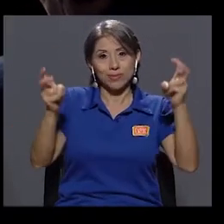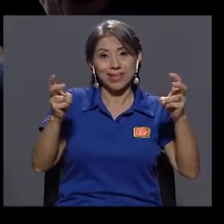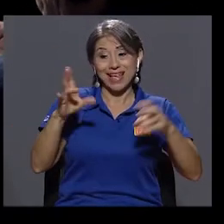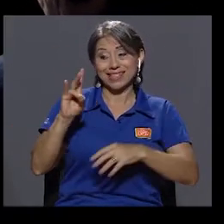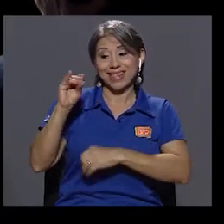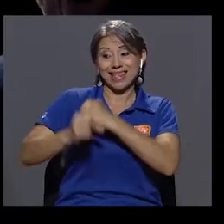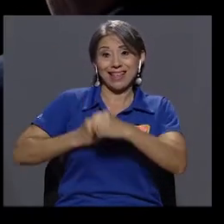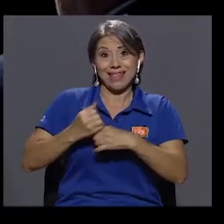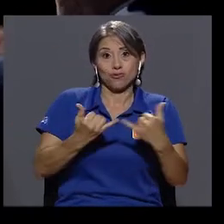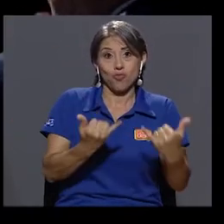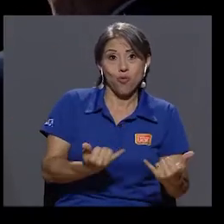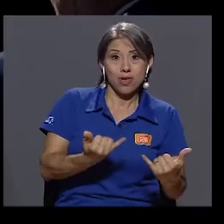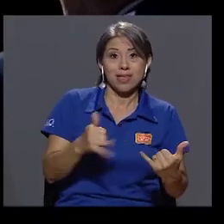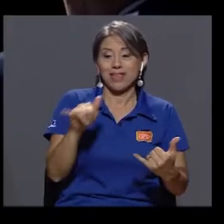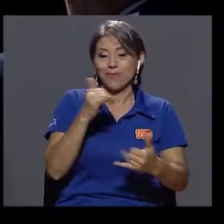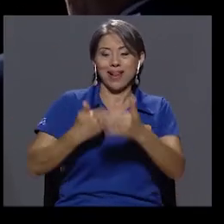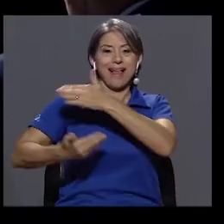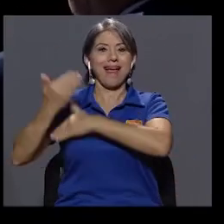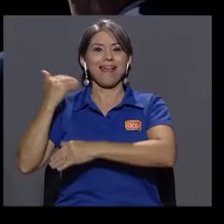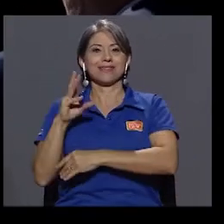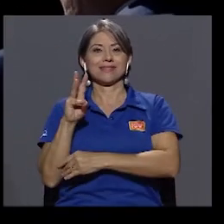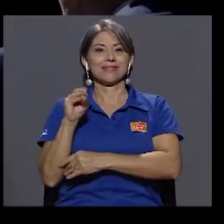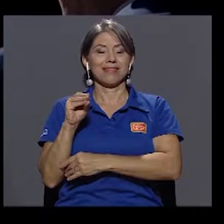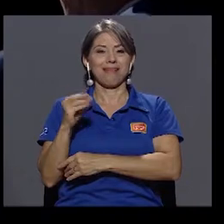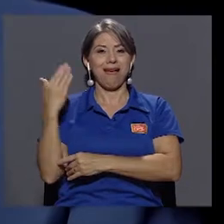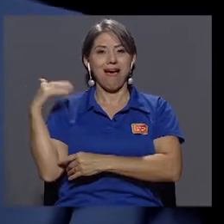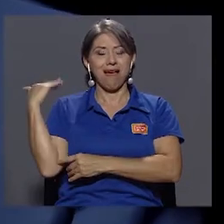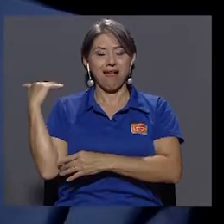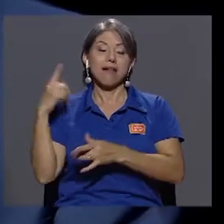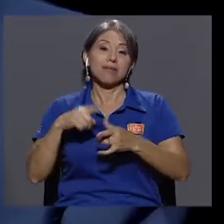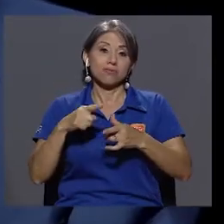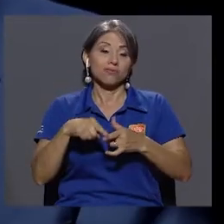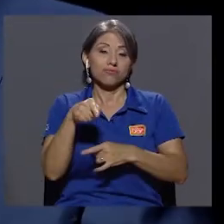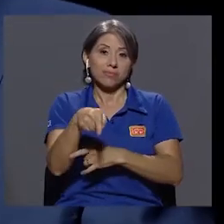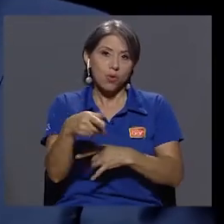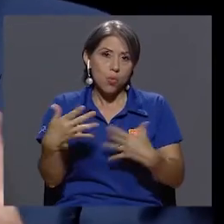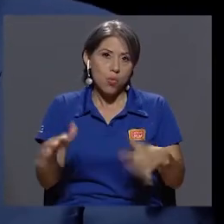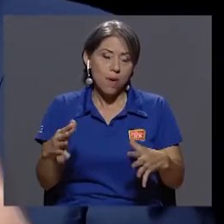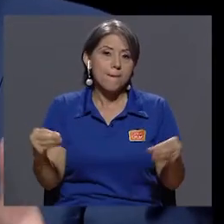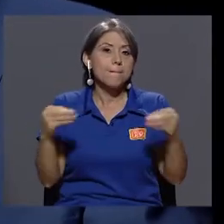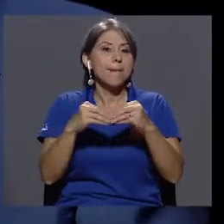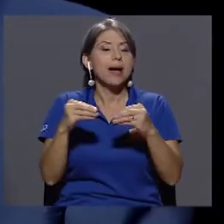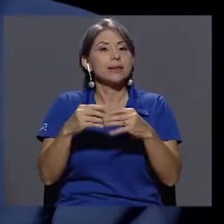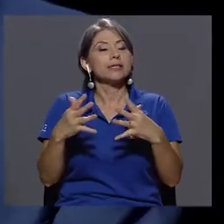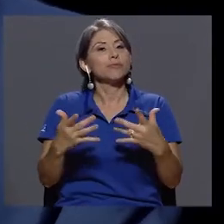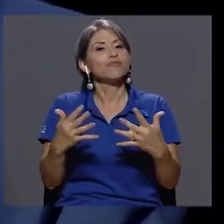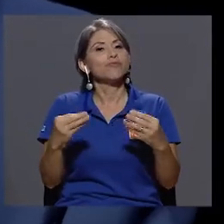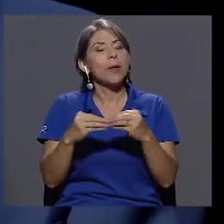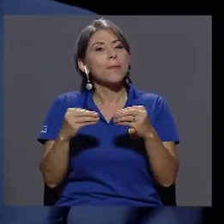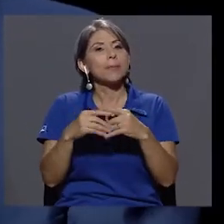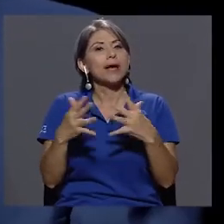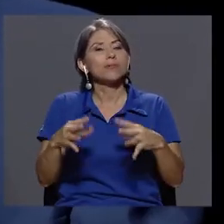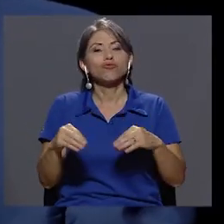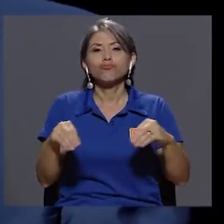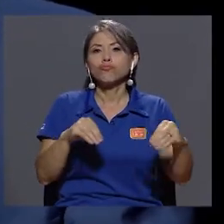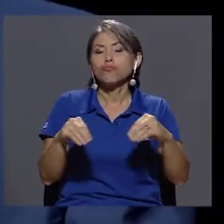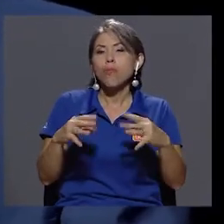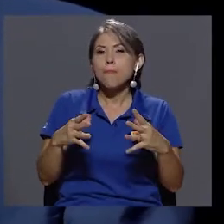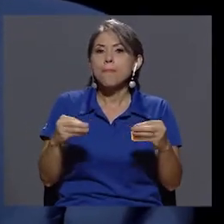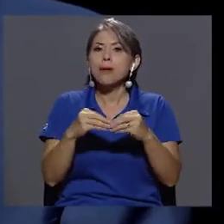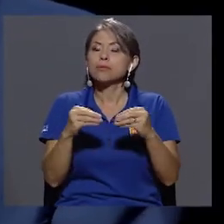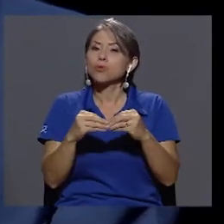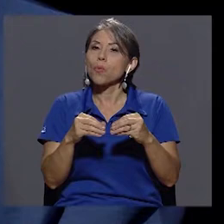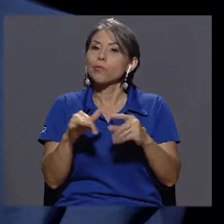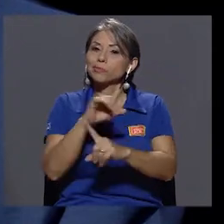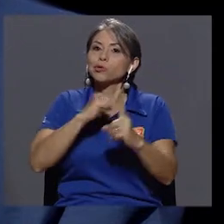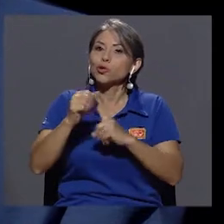años de hoy son los 60 de antes entonces ahí estamos digamos que hay más paz esta movilidad para